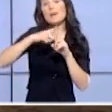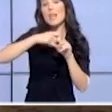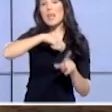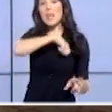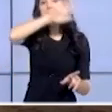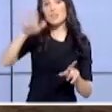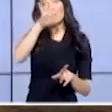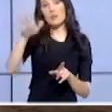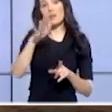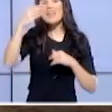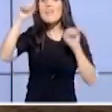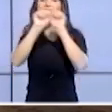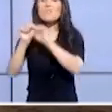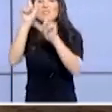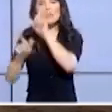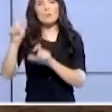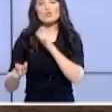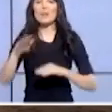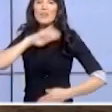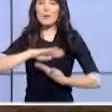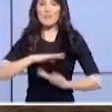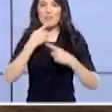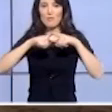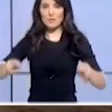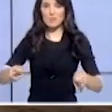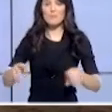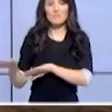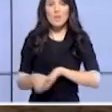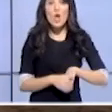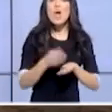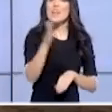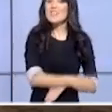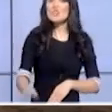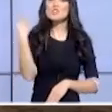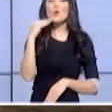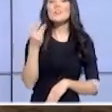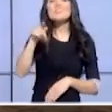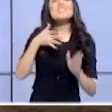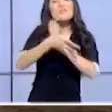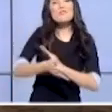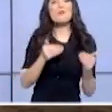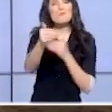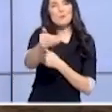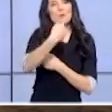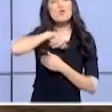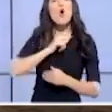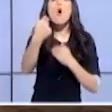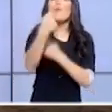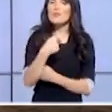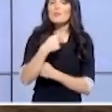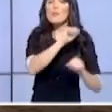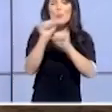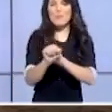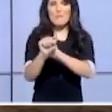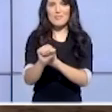personas con capacidades diferentes los niños y los jóvenes encarnan el futuro tenemos la